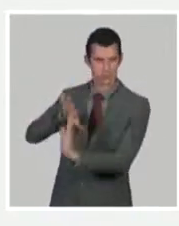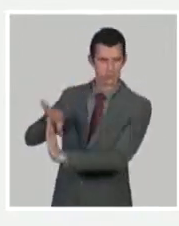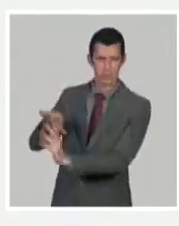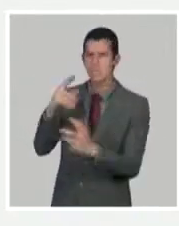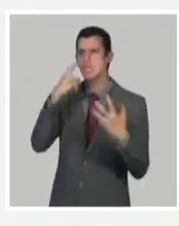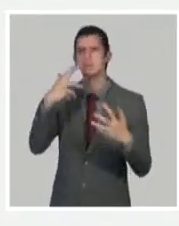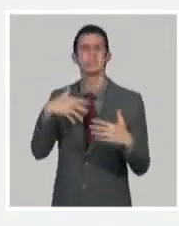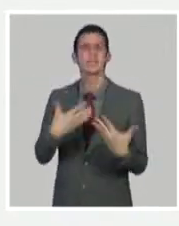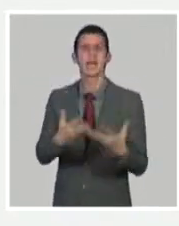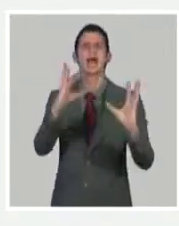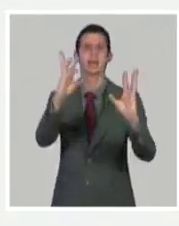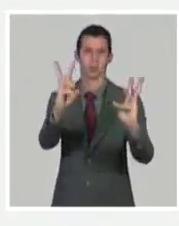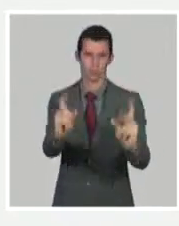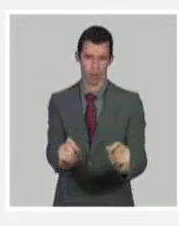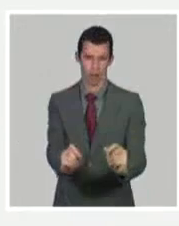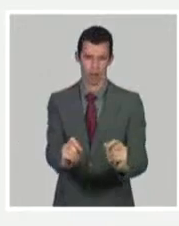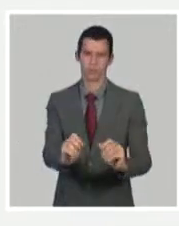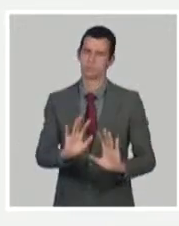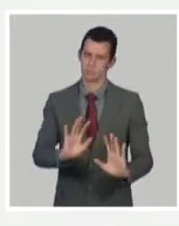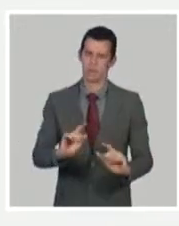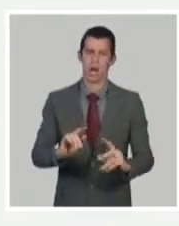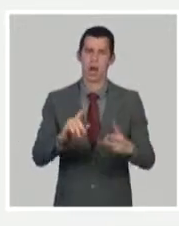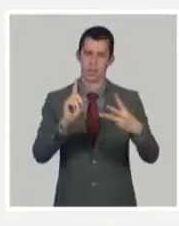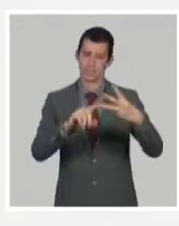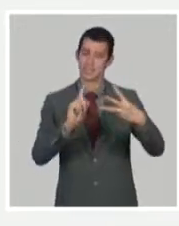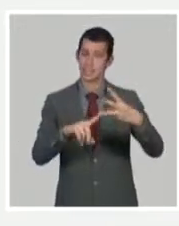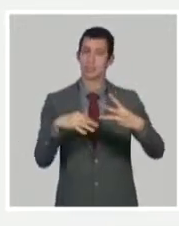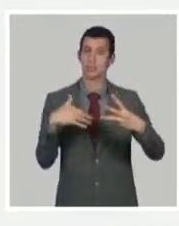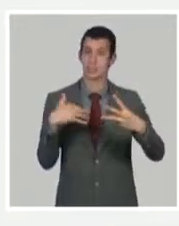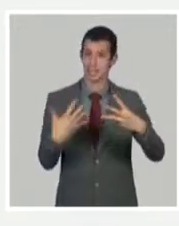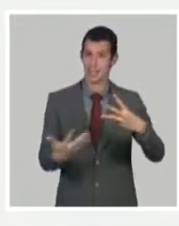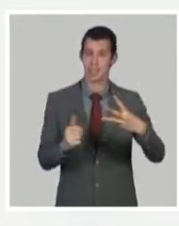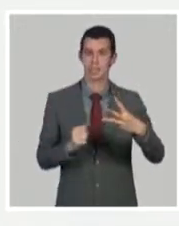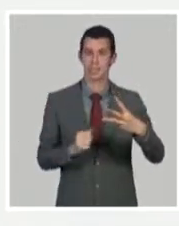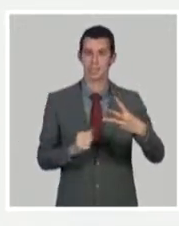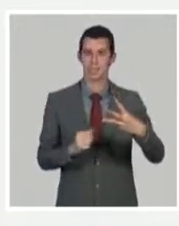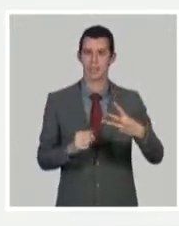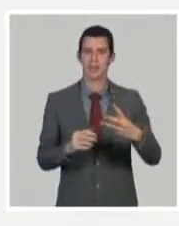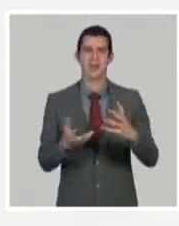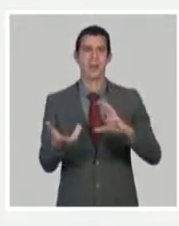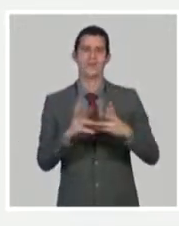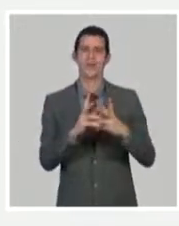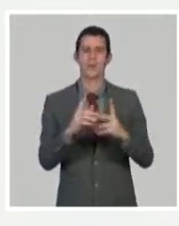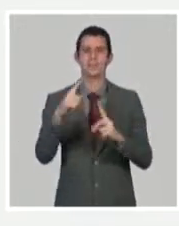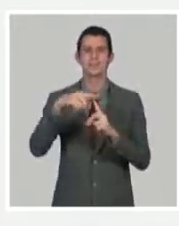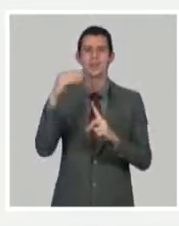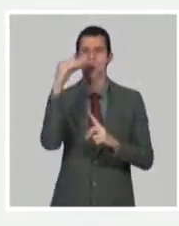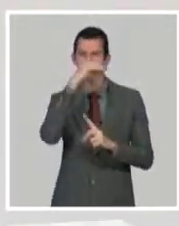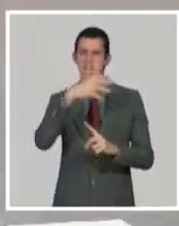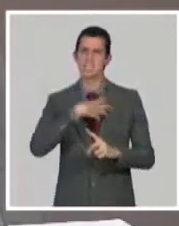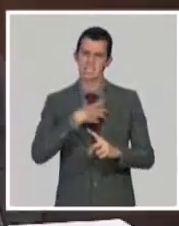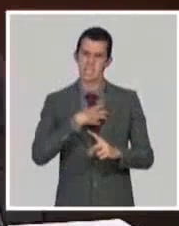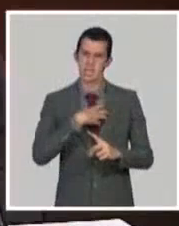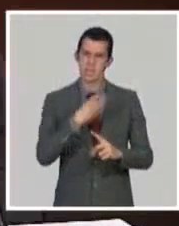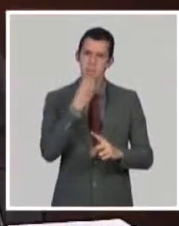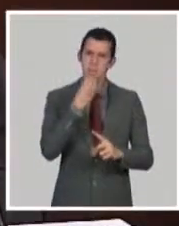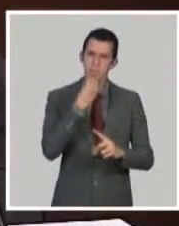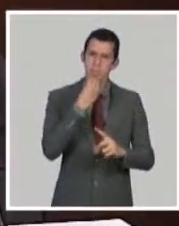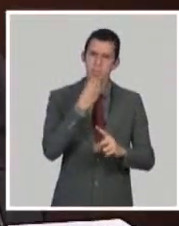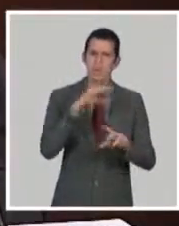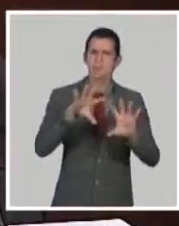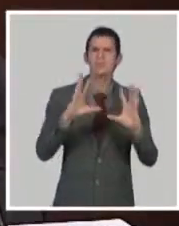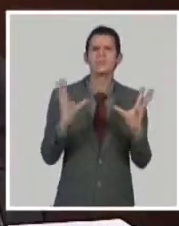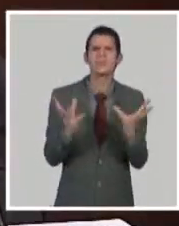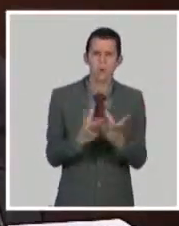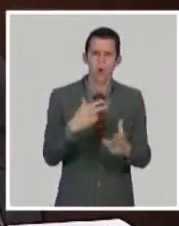de la dimensión tecnológica, de los niveles productivos necesarios para poder satisfacer no solo los